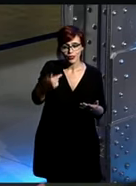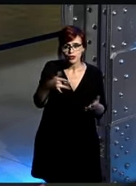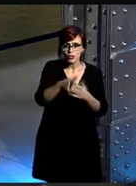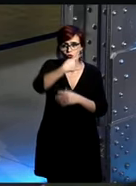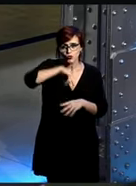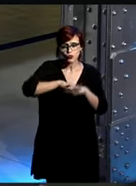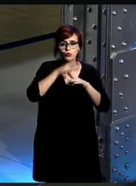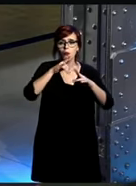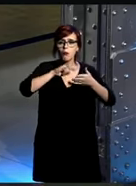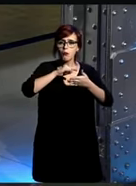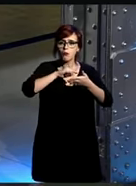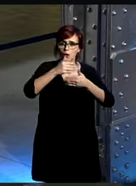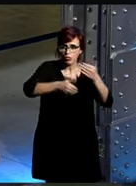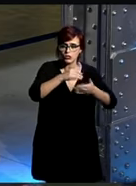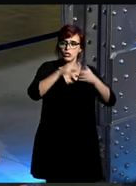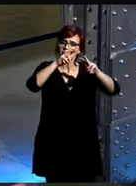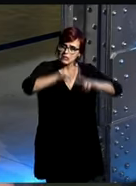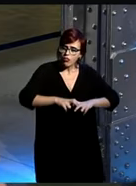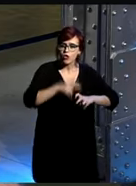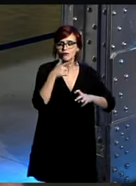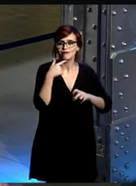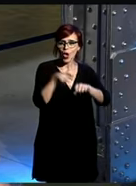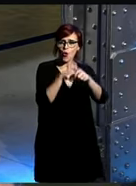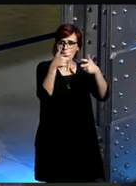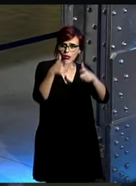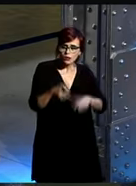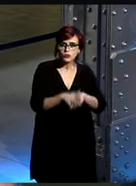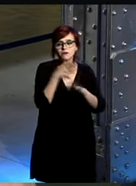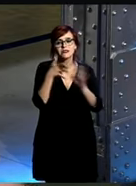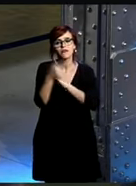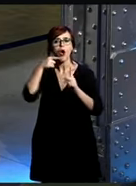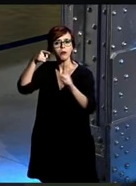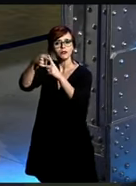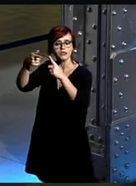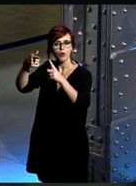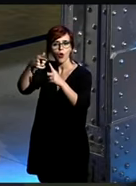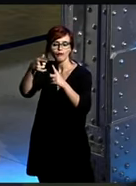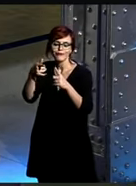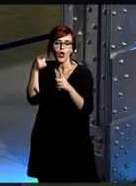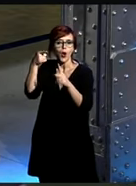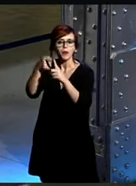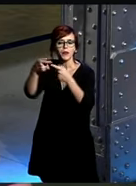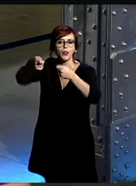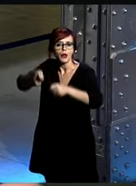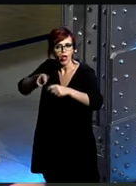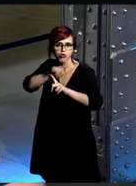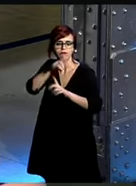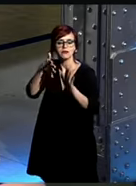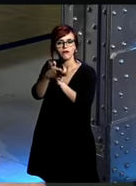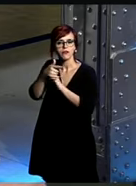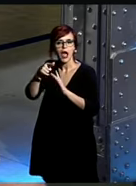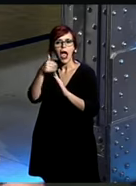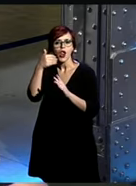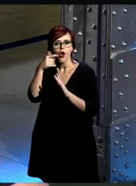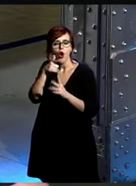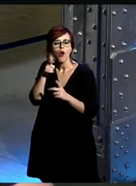llegamos a un proceso de investigación cualitativa y no nos interesan los objetivos cerrados, los resultados completos, sino que, como ha dicho antes Alejandro,